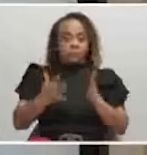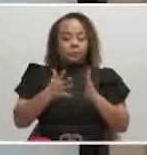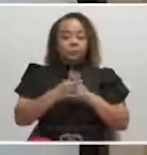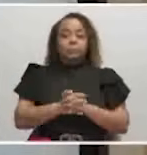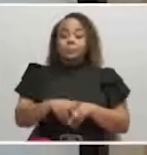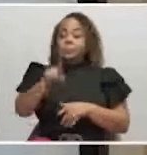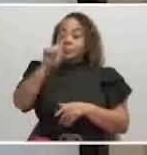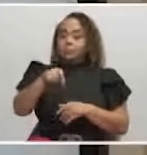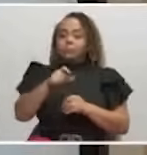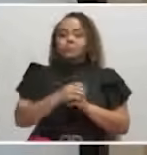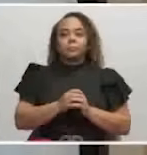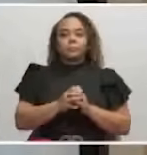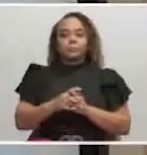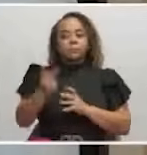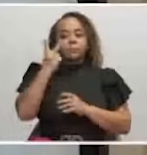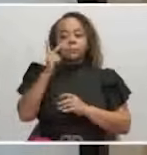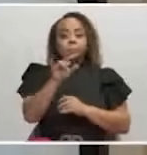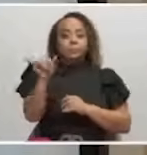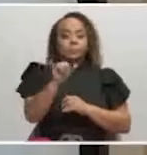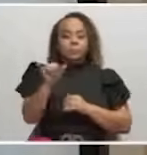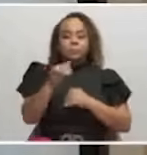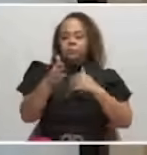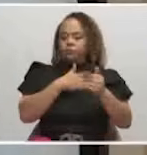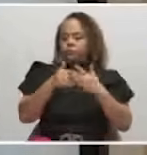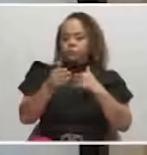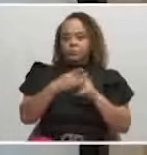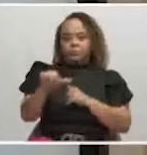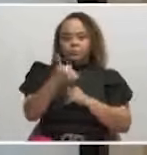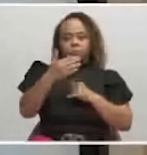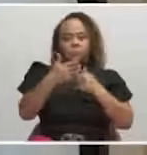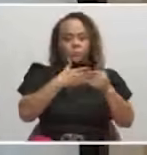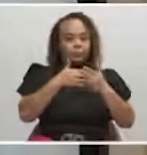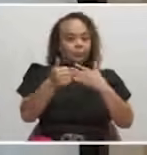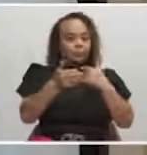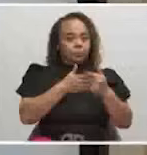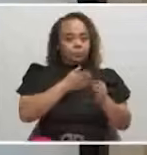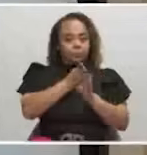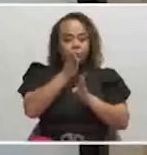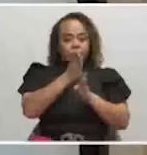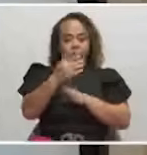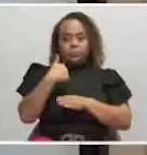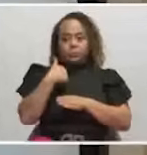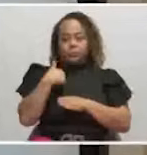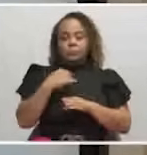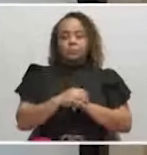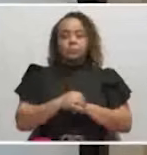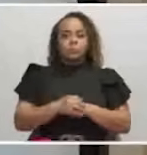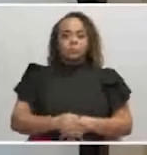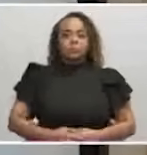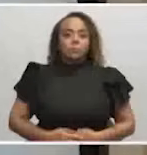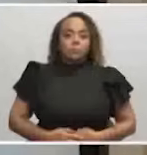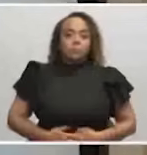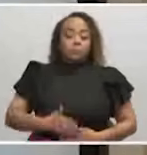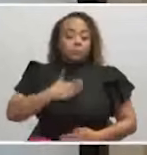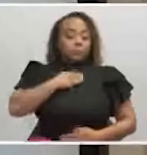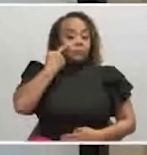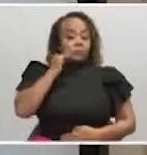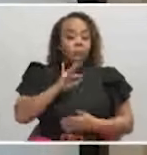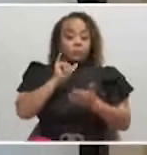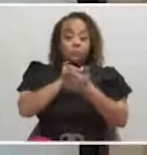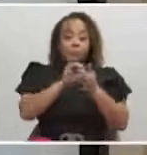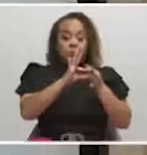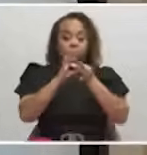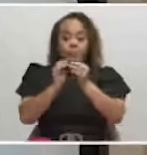tiene que ser visto igual como cualquier otro, independientemente de la carrera que tenga. Me parece que esto es de